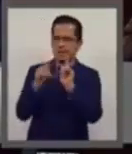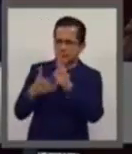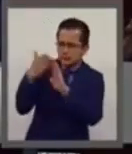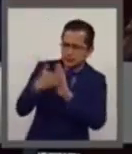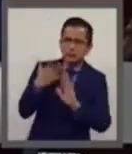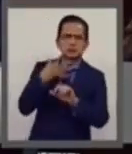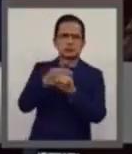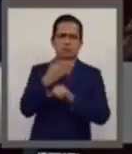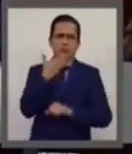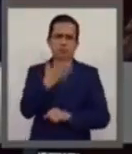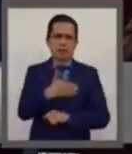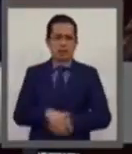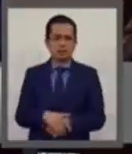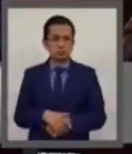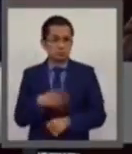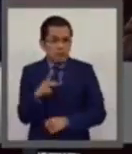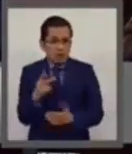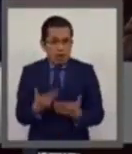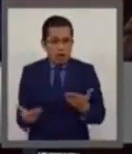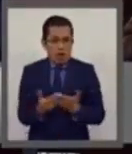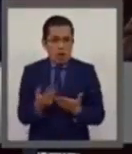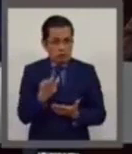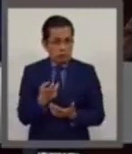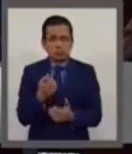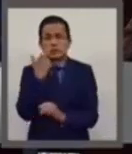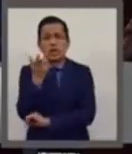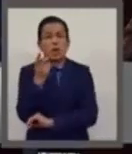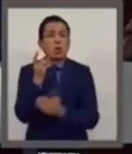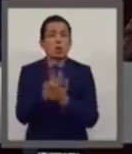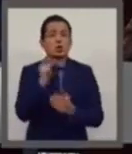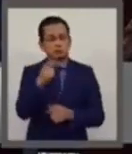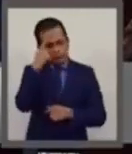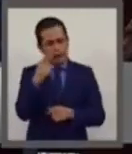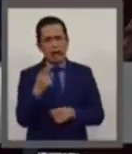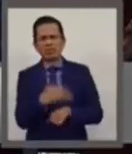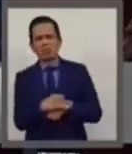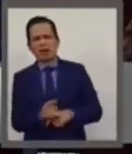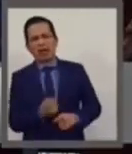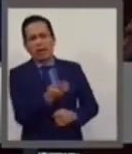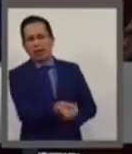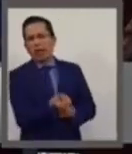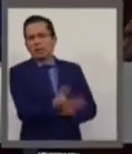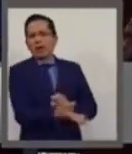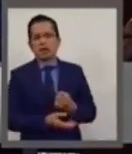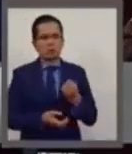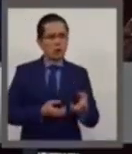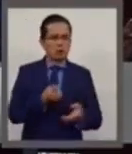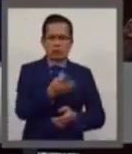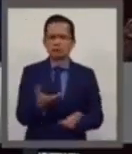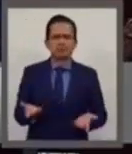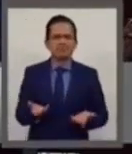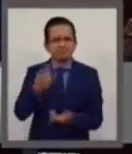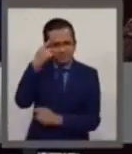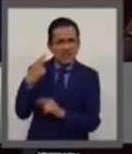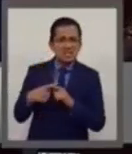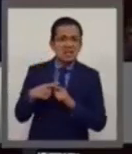embargo, este tipo de intervenciones parecen solo un requisito temporal que debe ocurrir para que se antepongan los